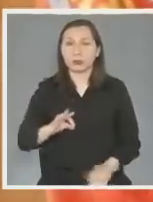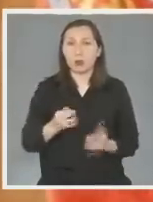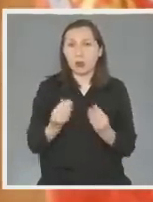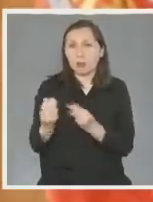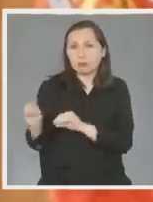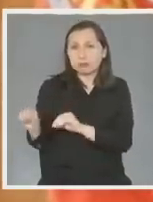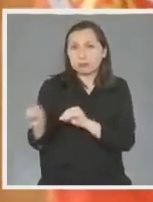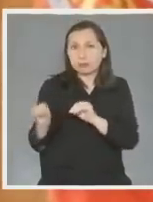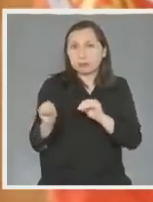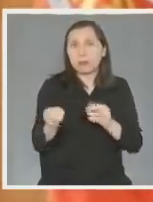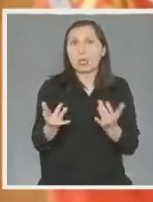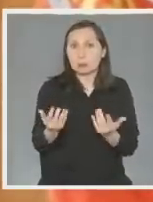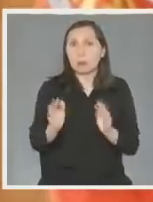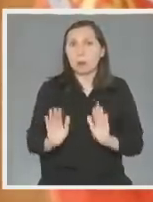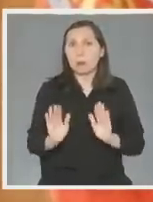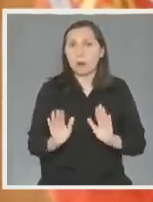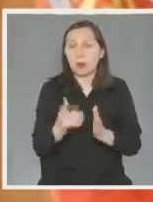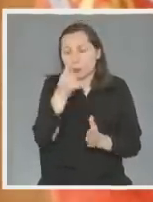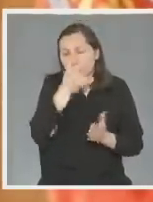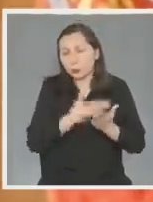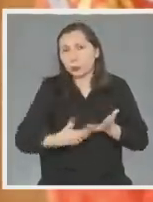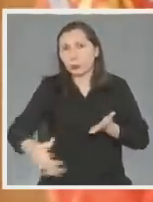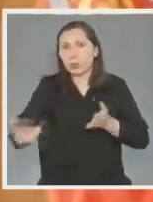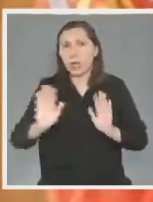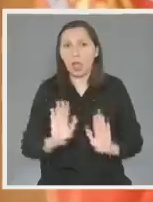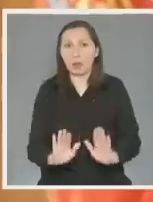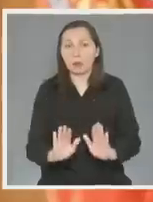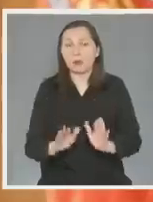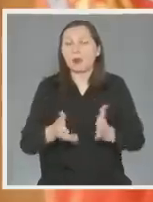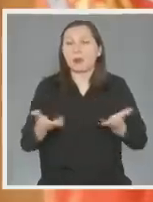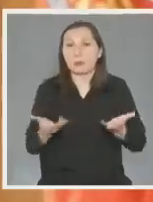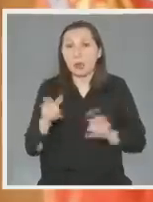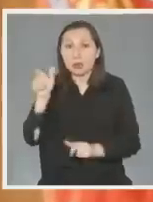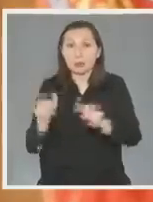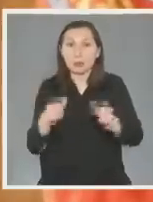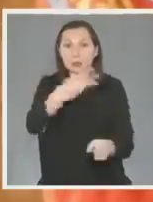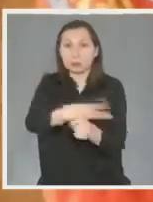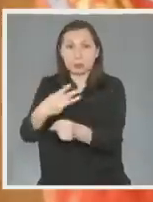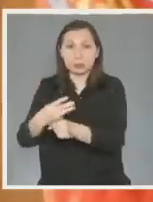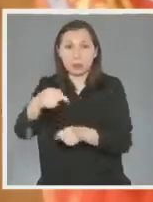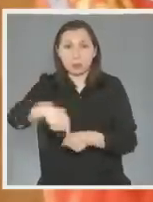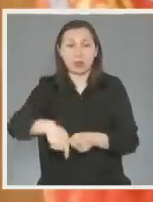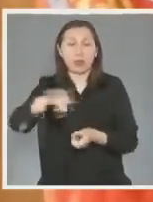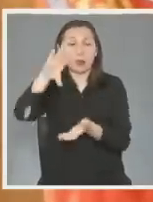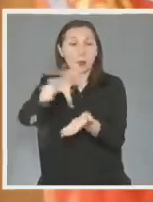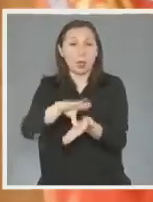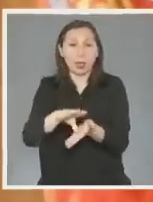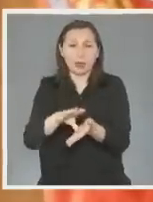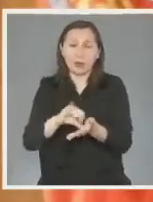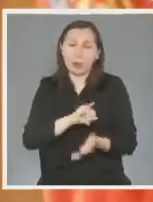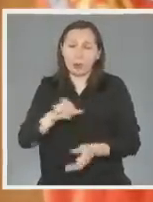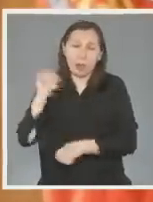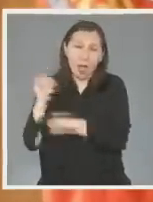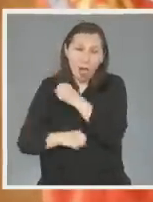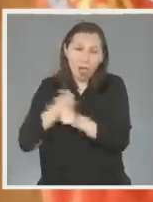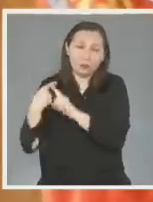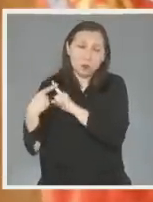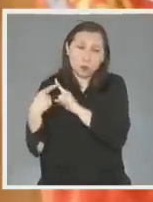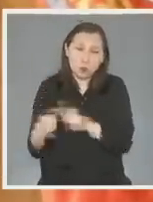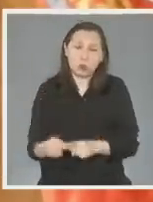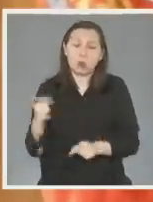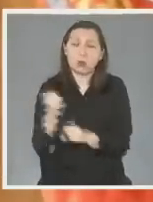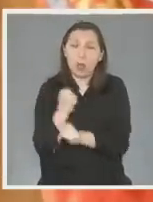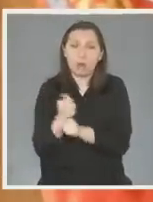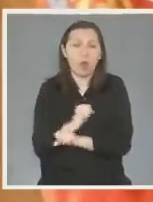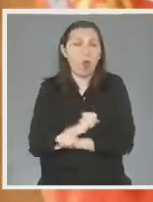esperado ya demasiado tiempo y en donde las personas mayores de nuestra patria, después de tantos años de sacrificio y trabajo,